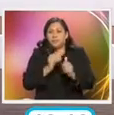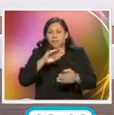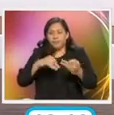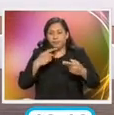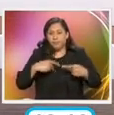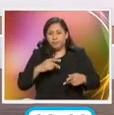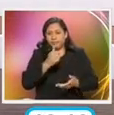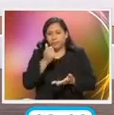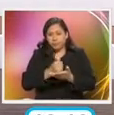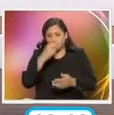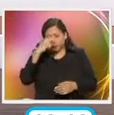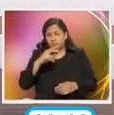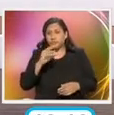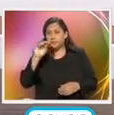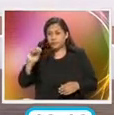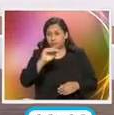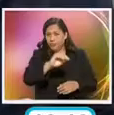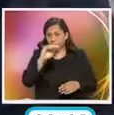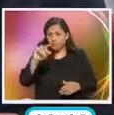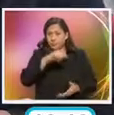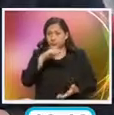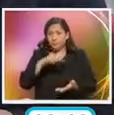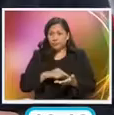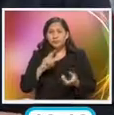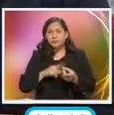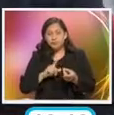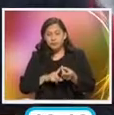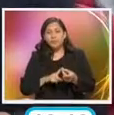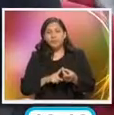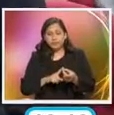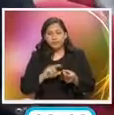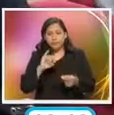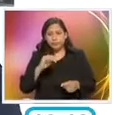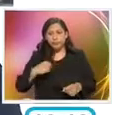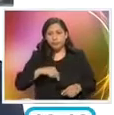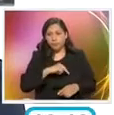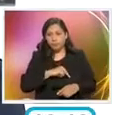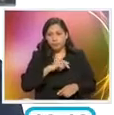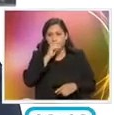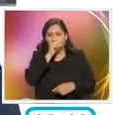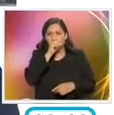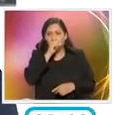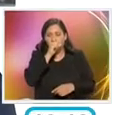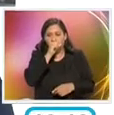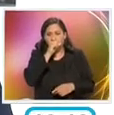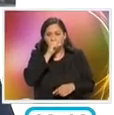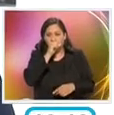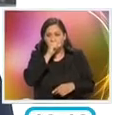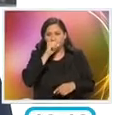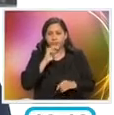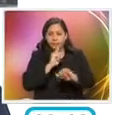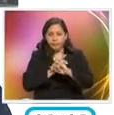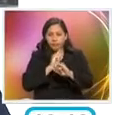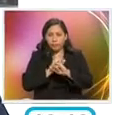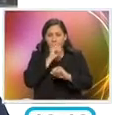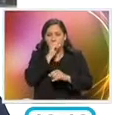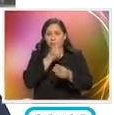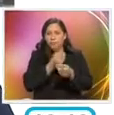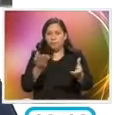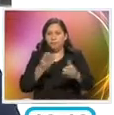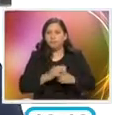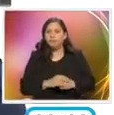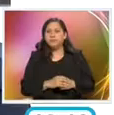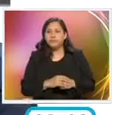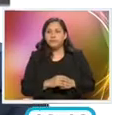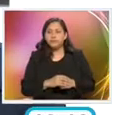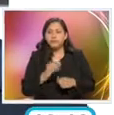de México. ¿Van a andar de gira? ¿Se van a estar presentando en Claro que algún sí, lugar? Vamos a estar de gira, vamos a estar subiendo a todas las redes sociales. Ok, compártanoslas. Claro